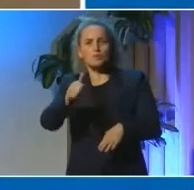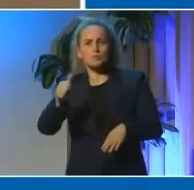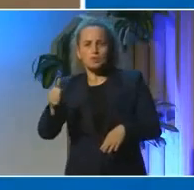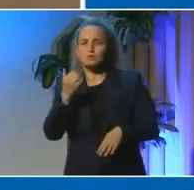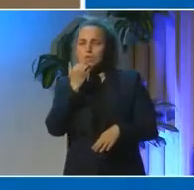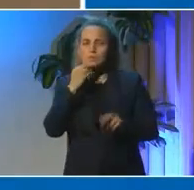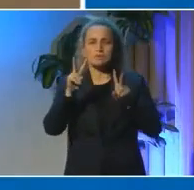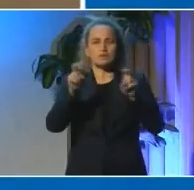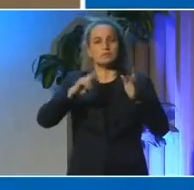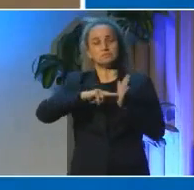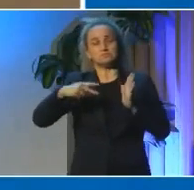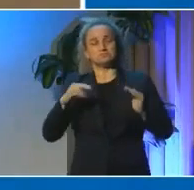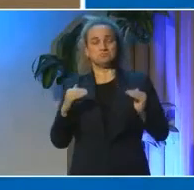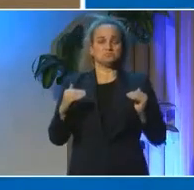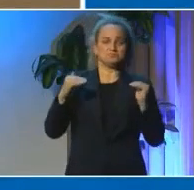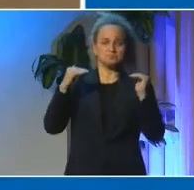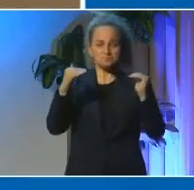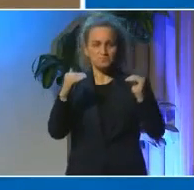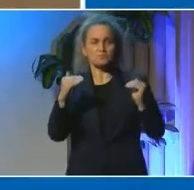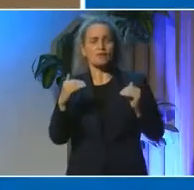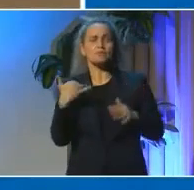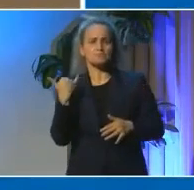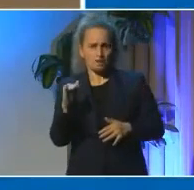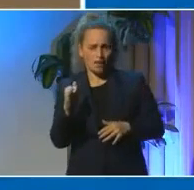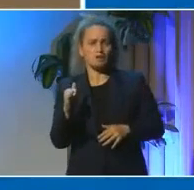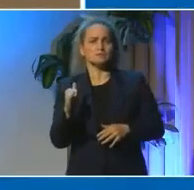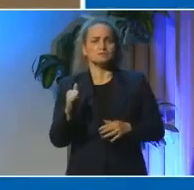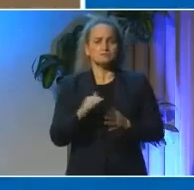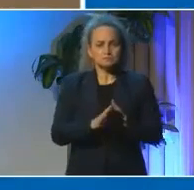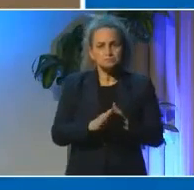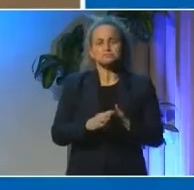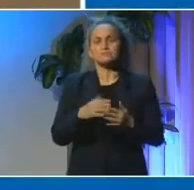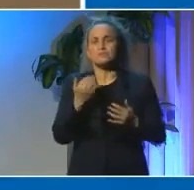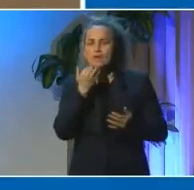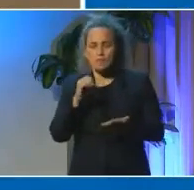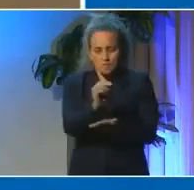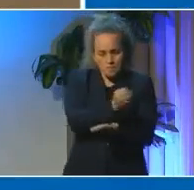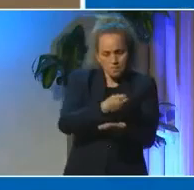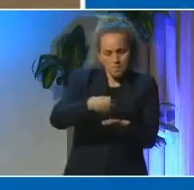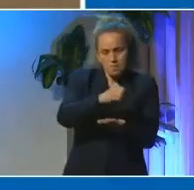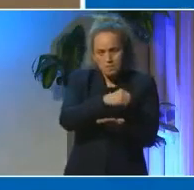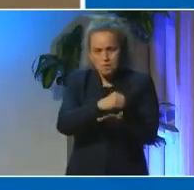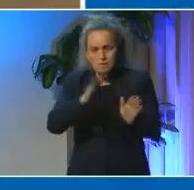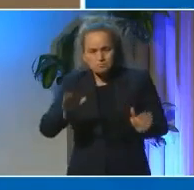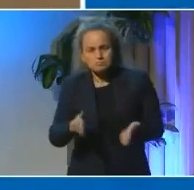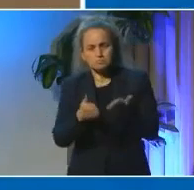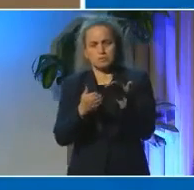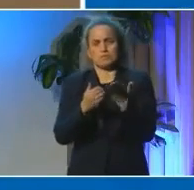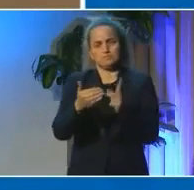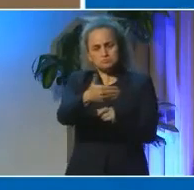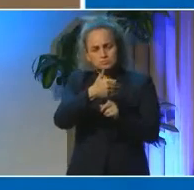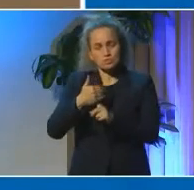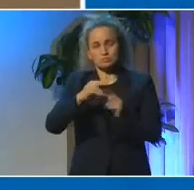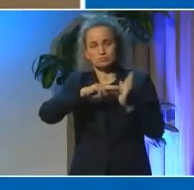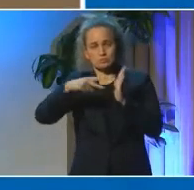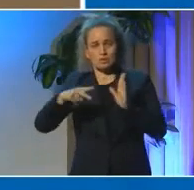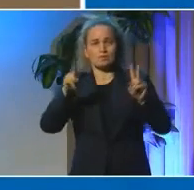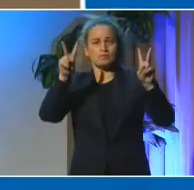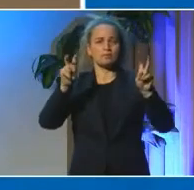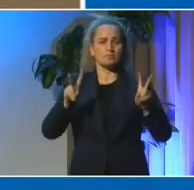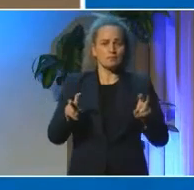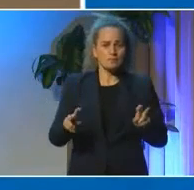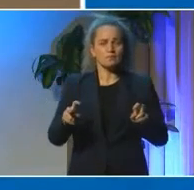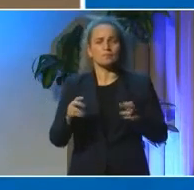temas más técnicos sabemos lo que ustedes vienen haciendo como en biopros sección y ya los temas como muy técnicos pero cuáles